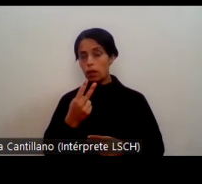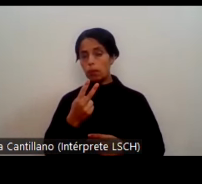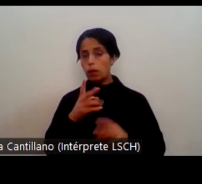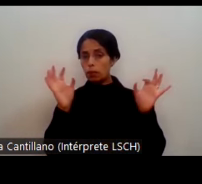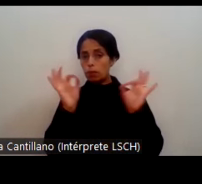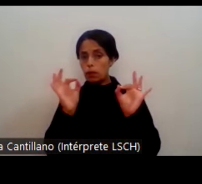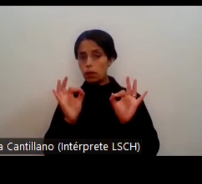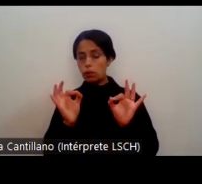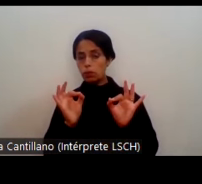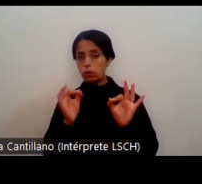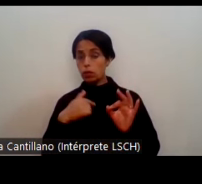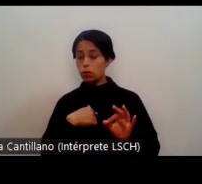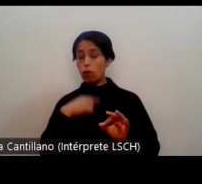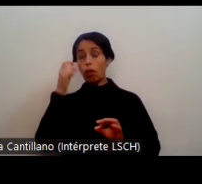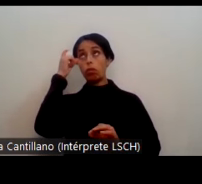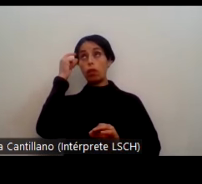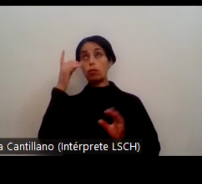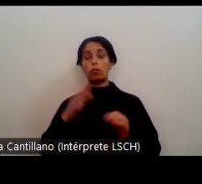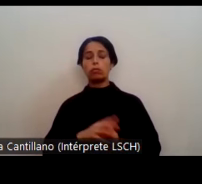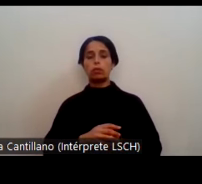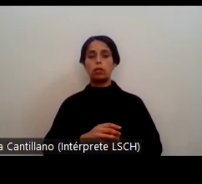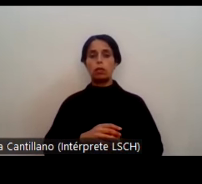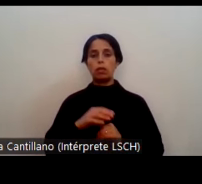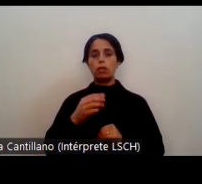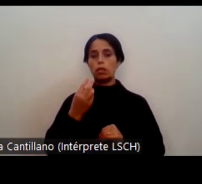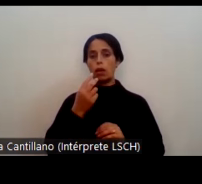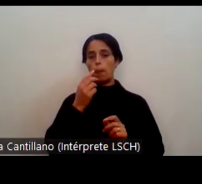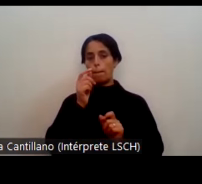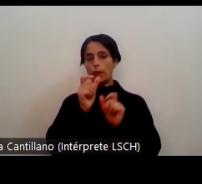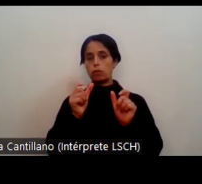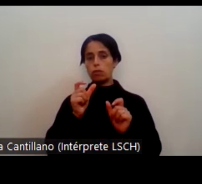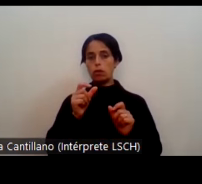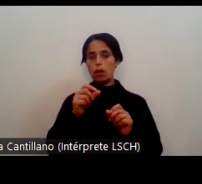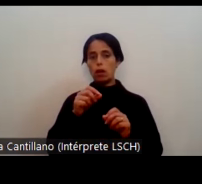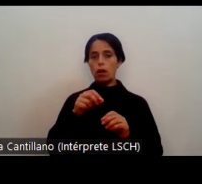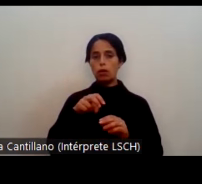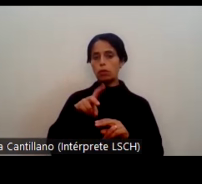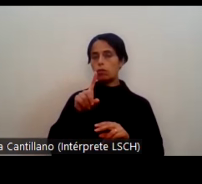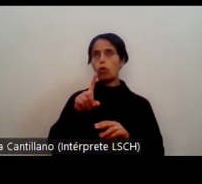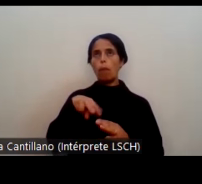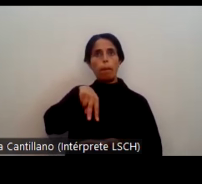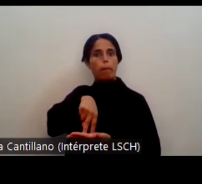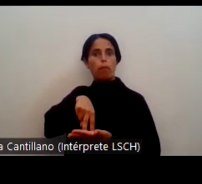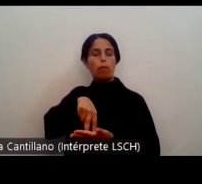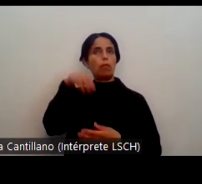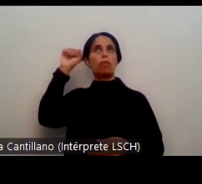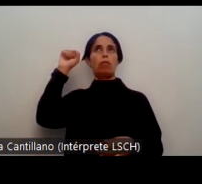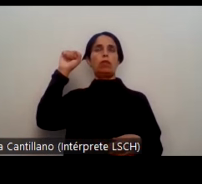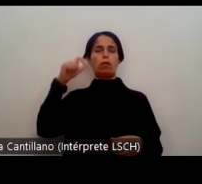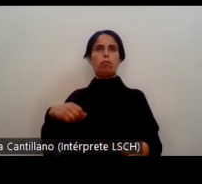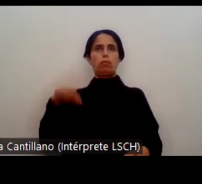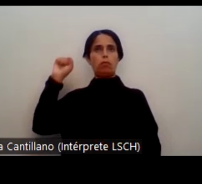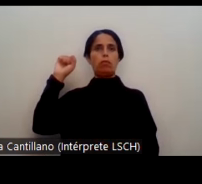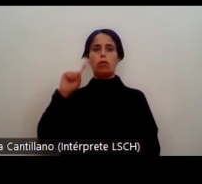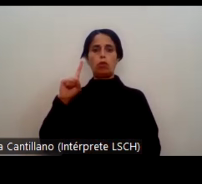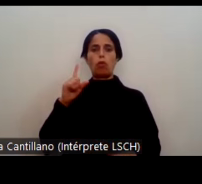que hago yo. Acá los individuos no están erguidos en dos piernas, no están vestidos como sacrificadores y tampoco